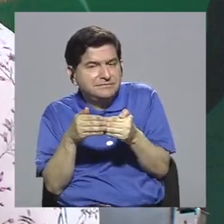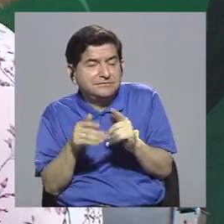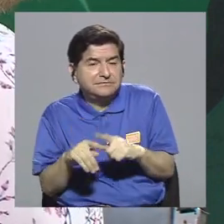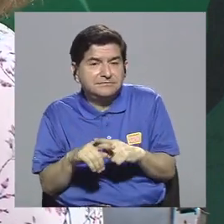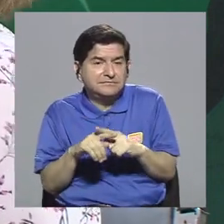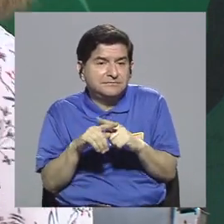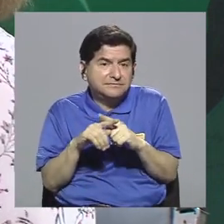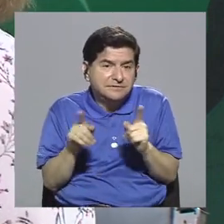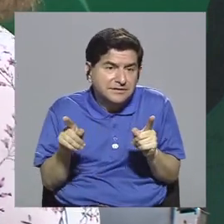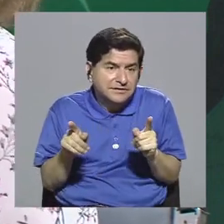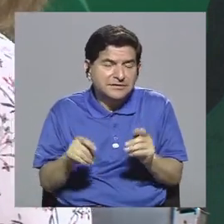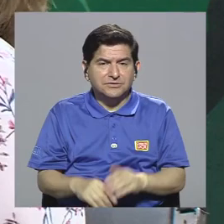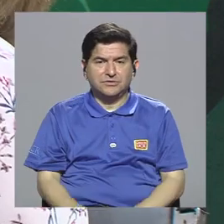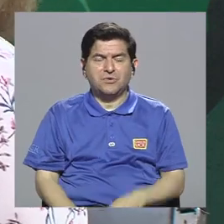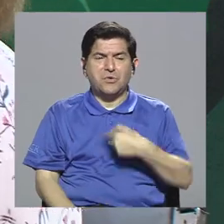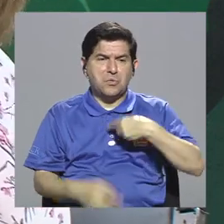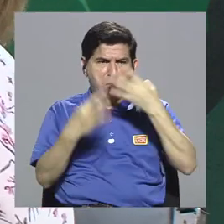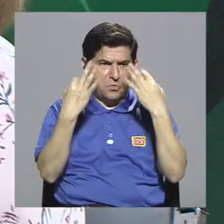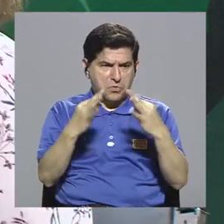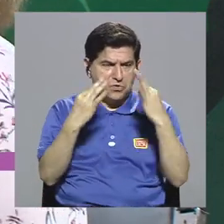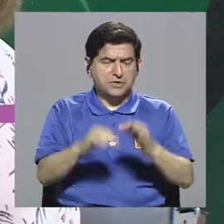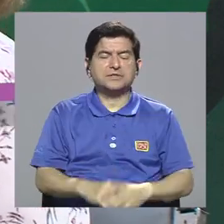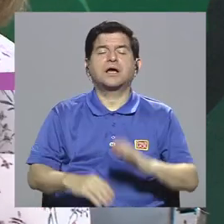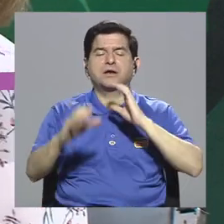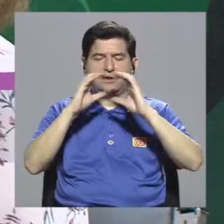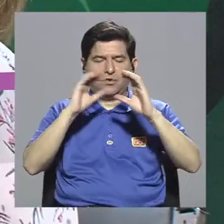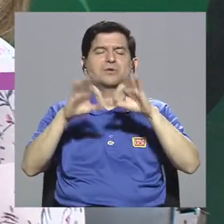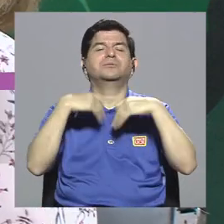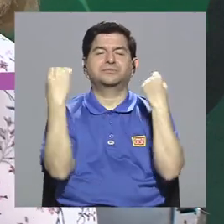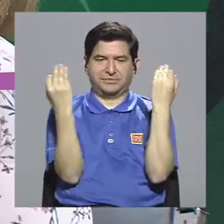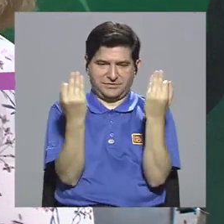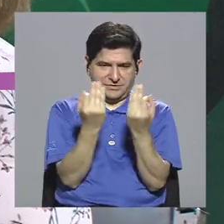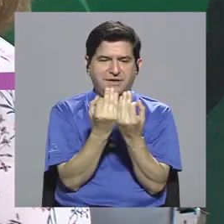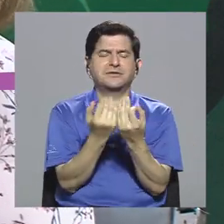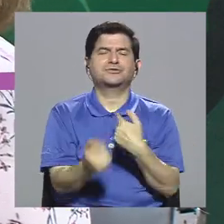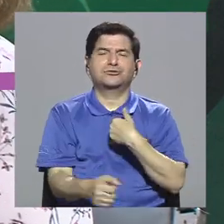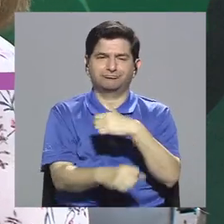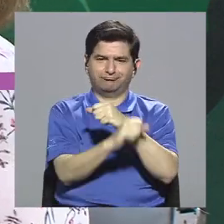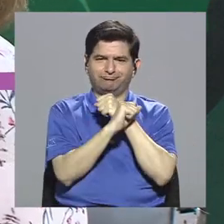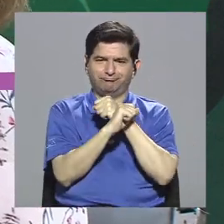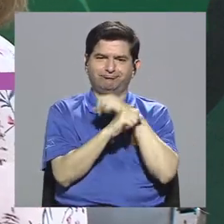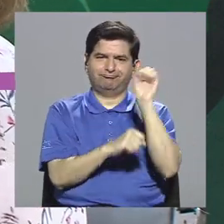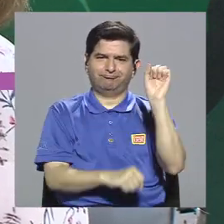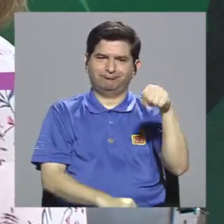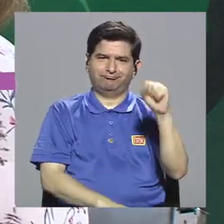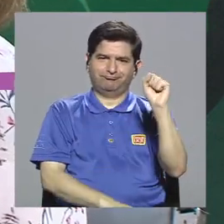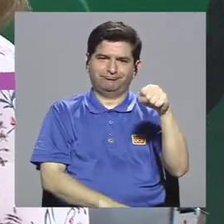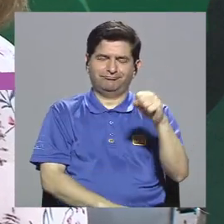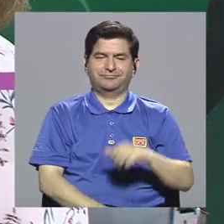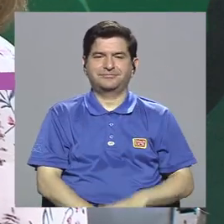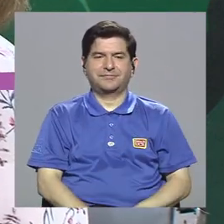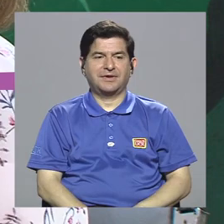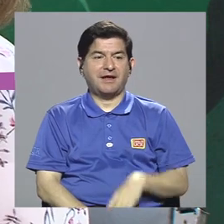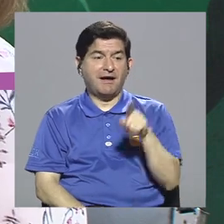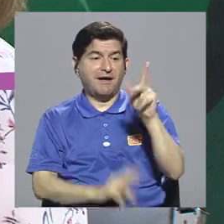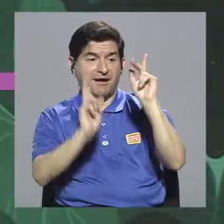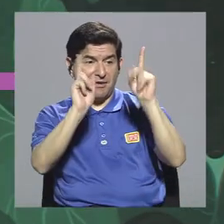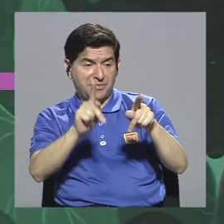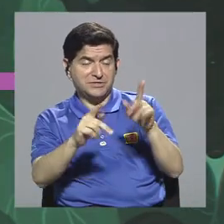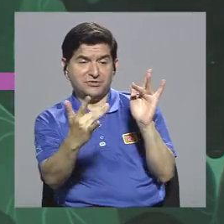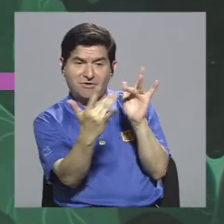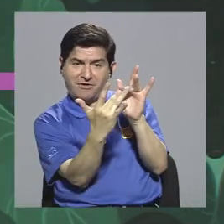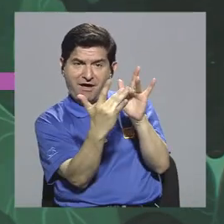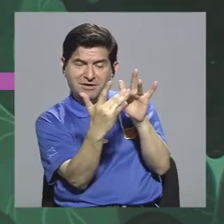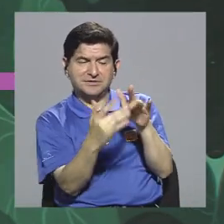entonces ver que tengo que comunicarme con la familia y asegurarme, ¿verdad?, de que la gente que yo contacté va a